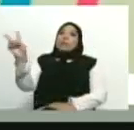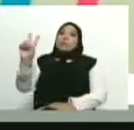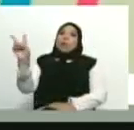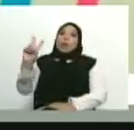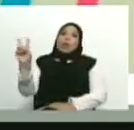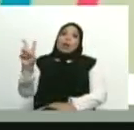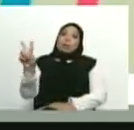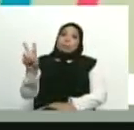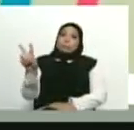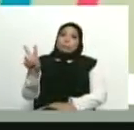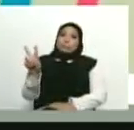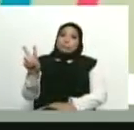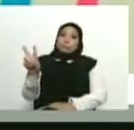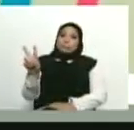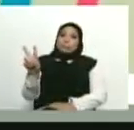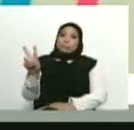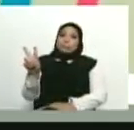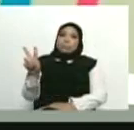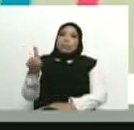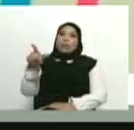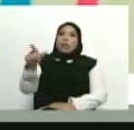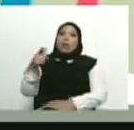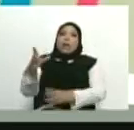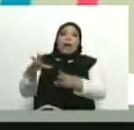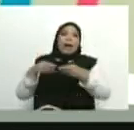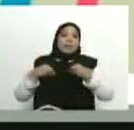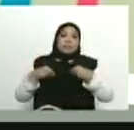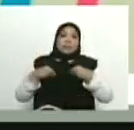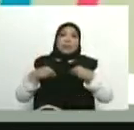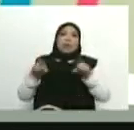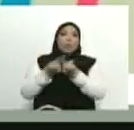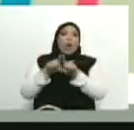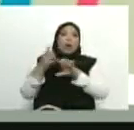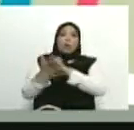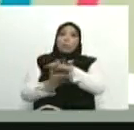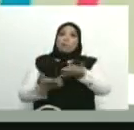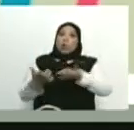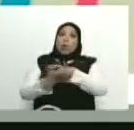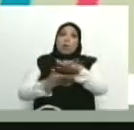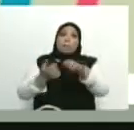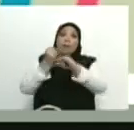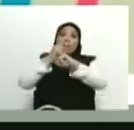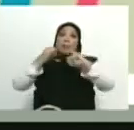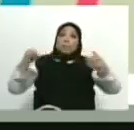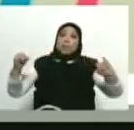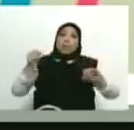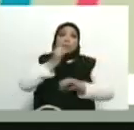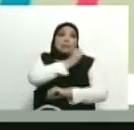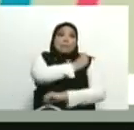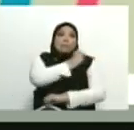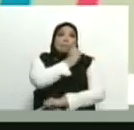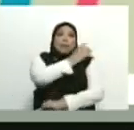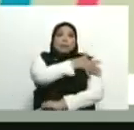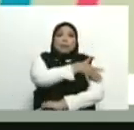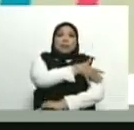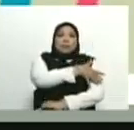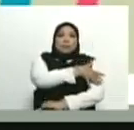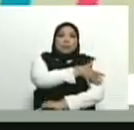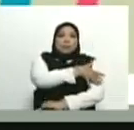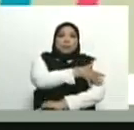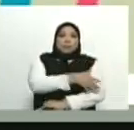Venezuela hace suya la causa de la independencia